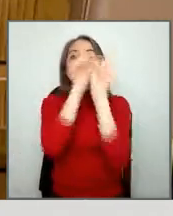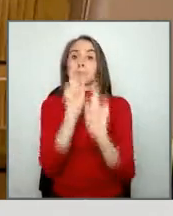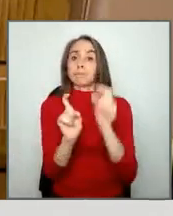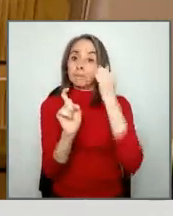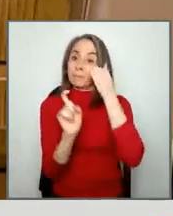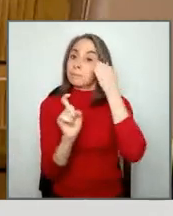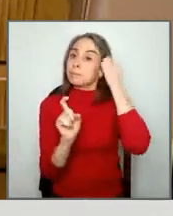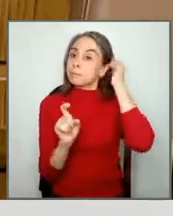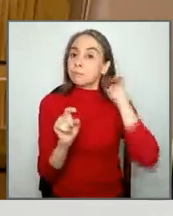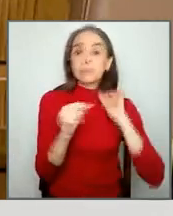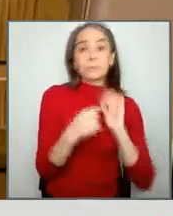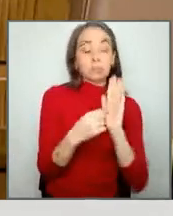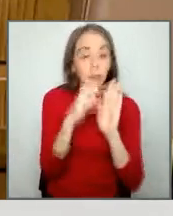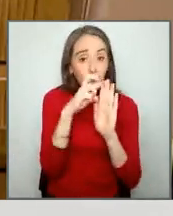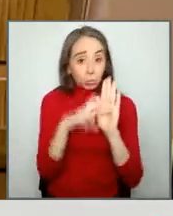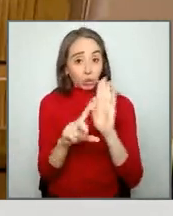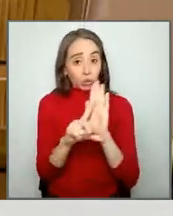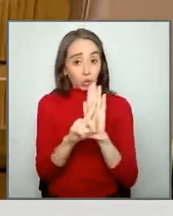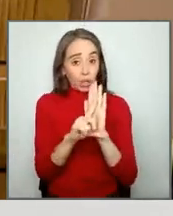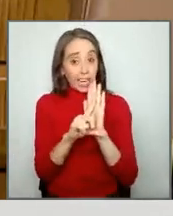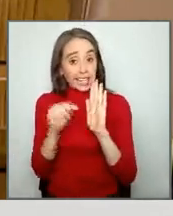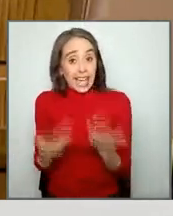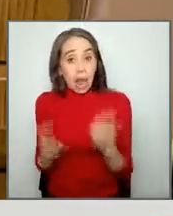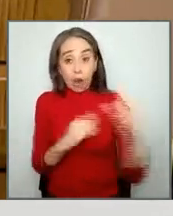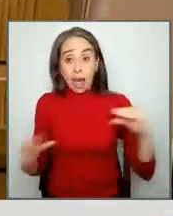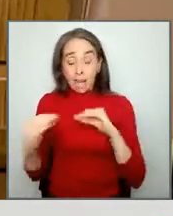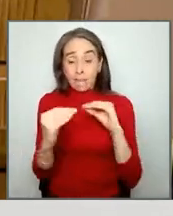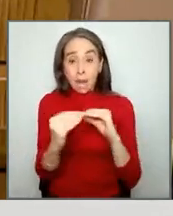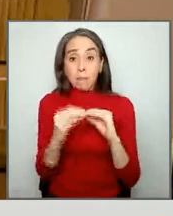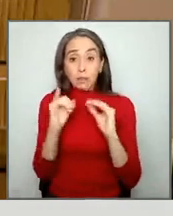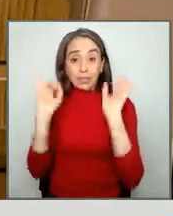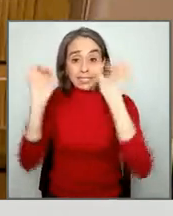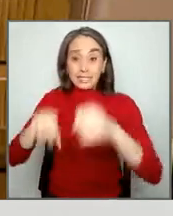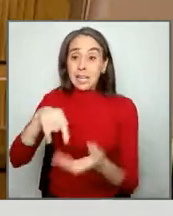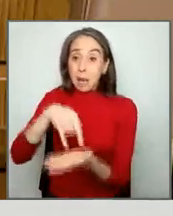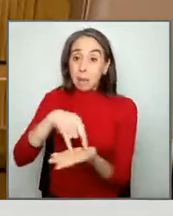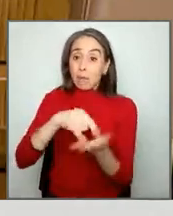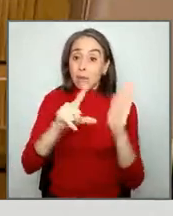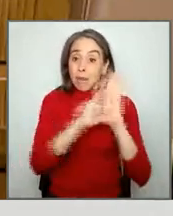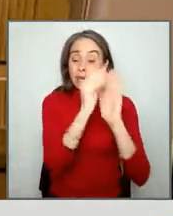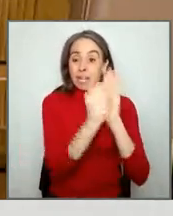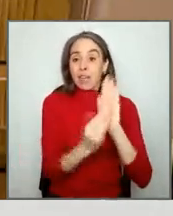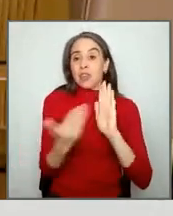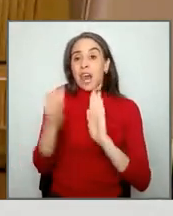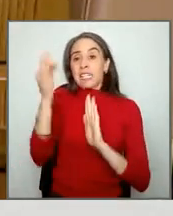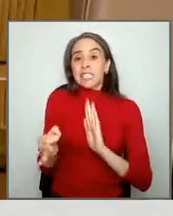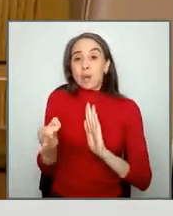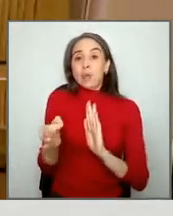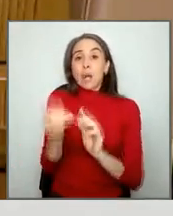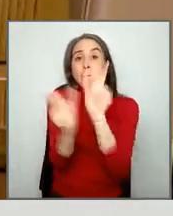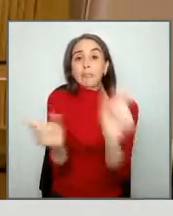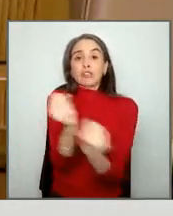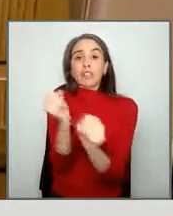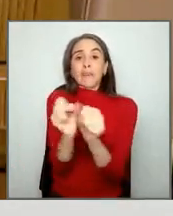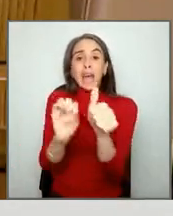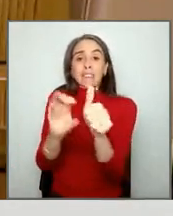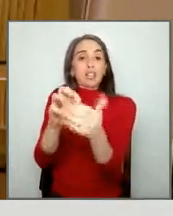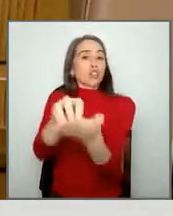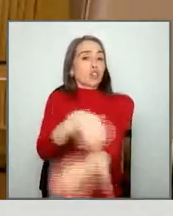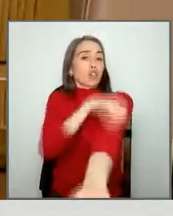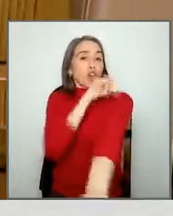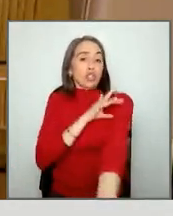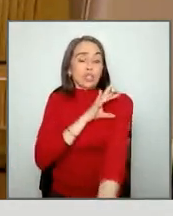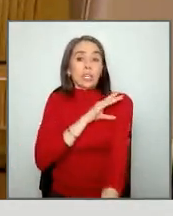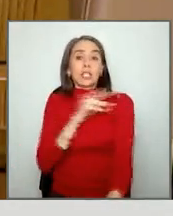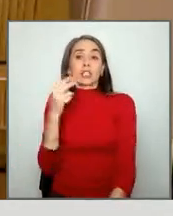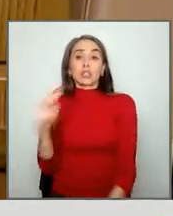este proyecto permitirá dar certeza a los asistentes de la educación de todo el país asegurando el pago completo de sus